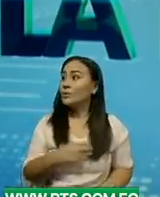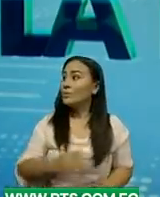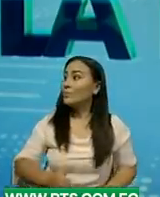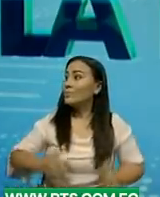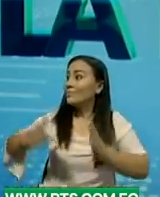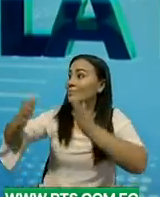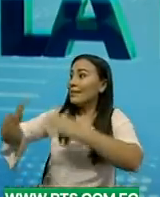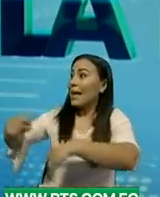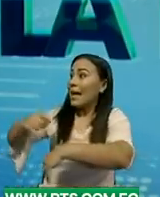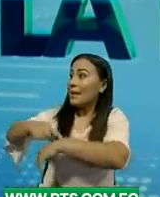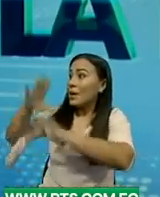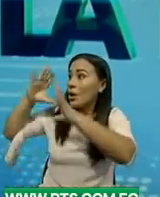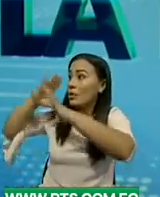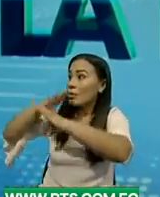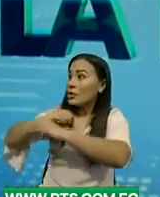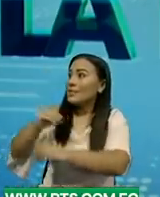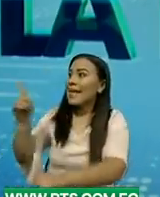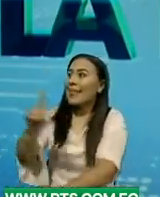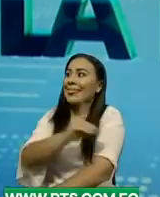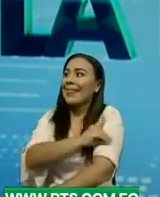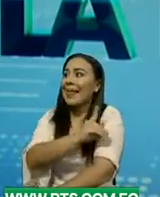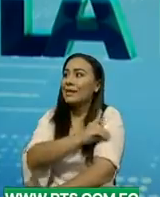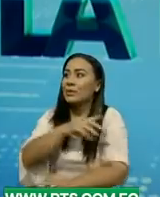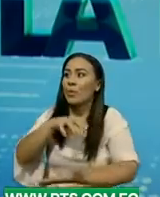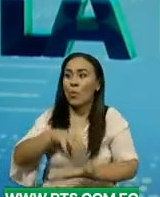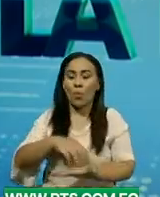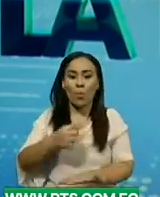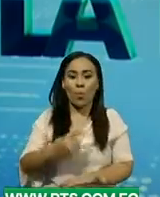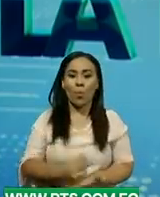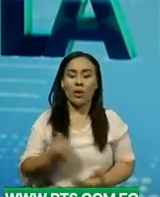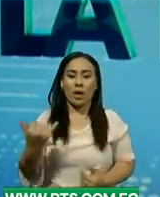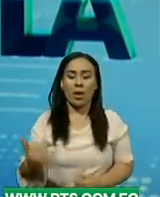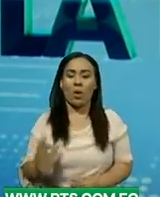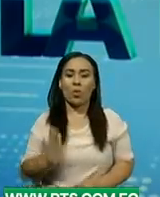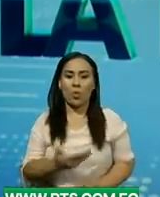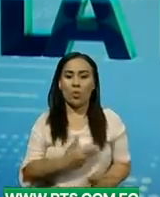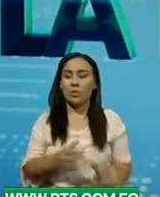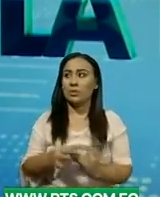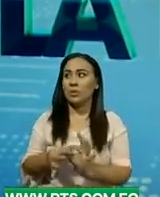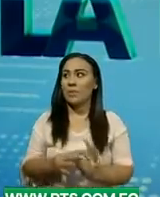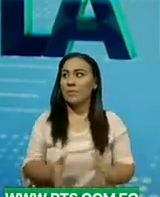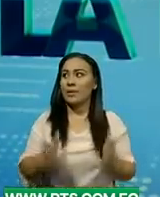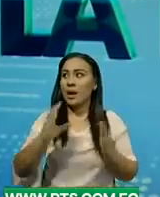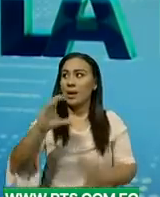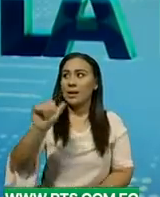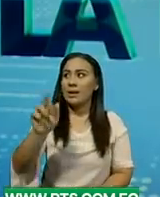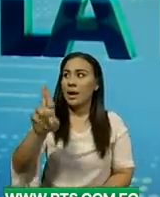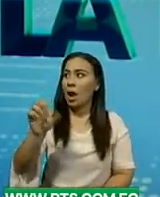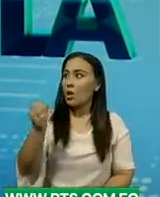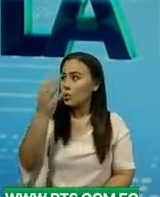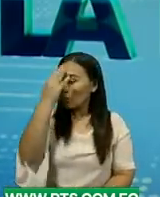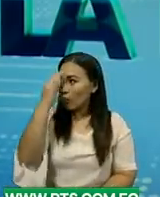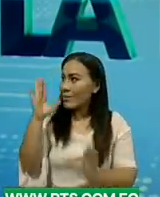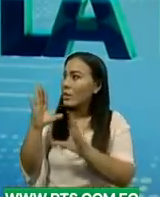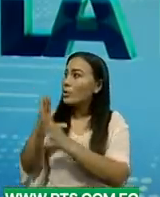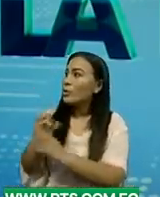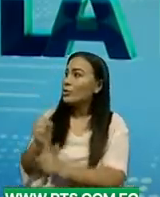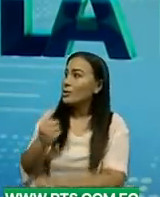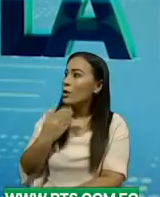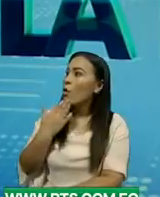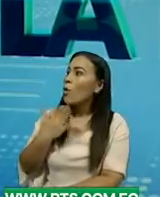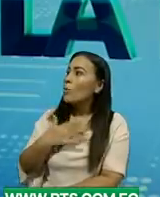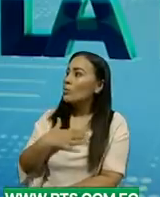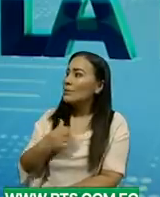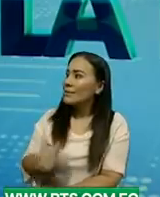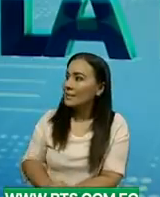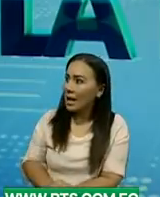a esta hora de la noche a la delegación Guayas, donde se encuentra Carlos Julio Gurumendi. Carlos Julio, buenas noches. Cuéntanos